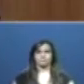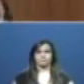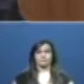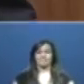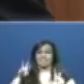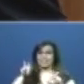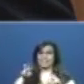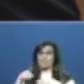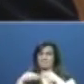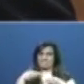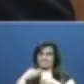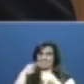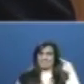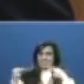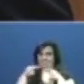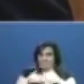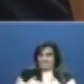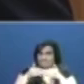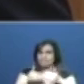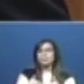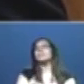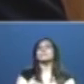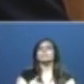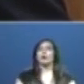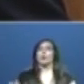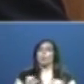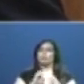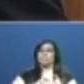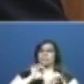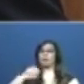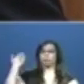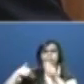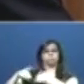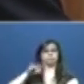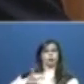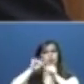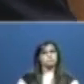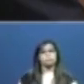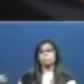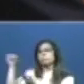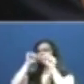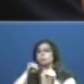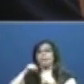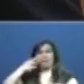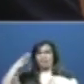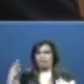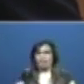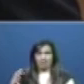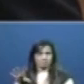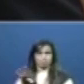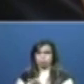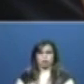de la flexibilización del déficit la junta defendió en su momento que no era realista para las comunidades